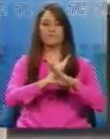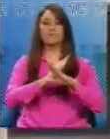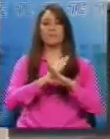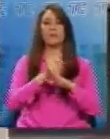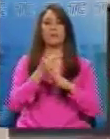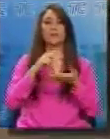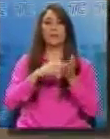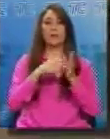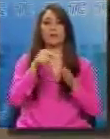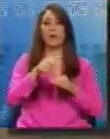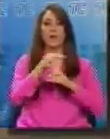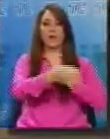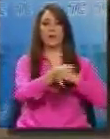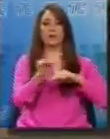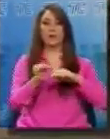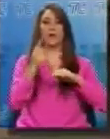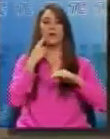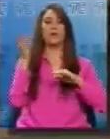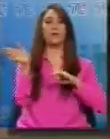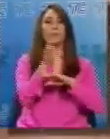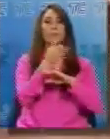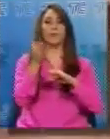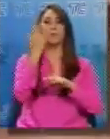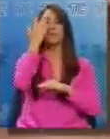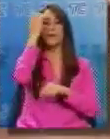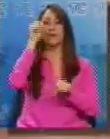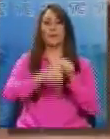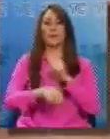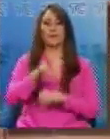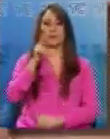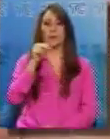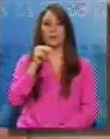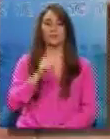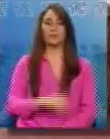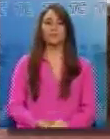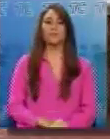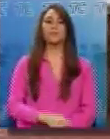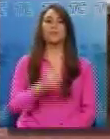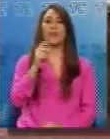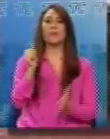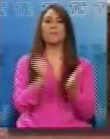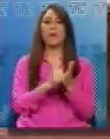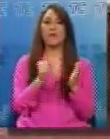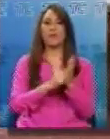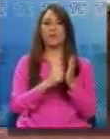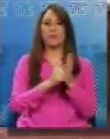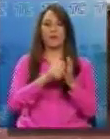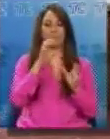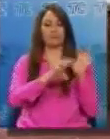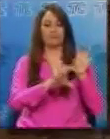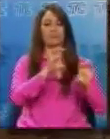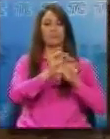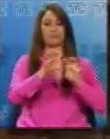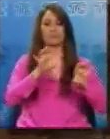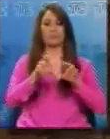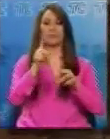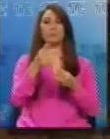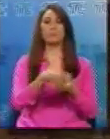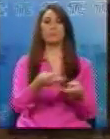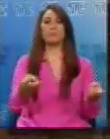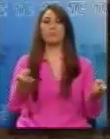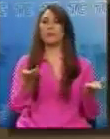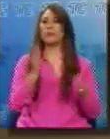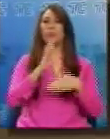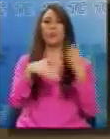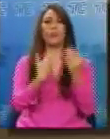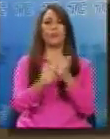estamos en una isla, para que el aire salino no las oxide. Las paredes y parte del piso son de piedra volcánica y sus muebles son de material